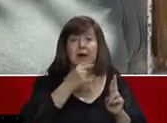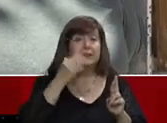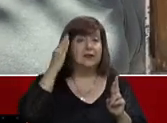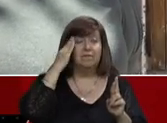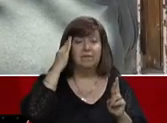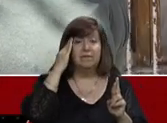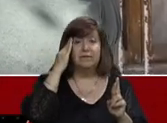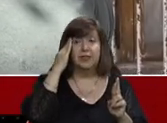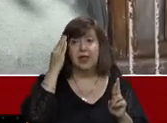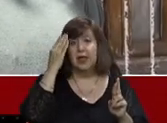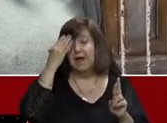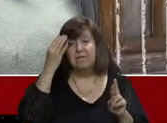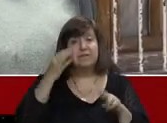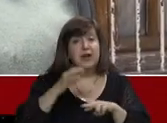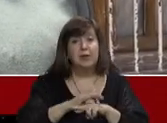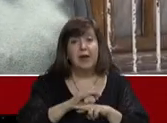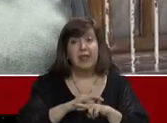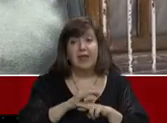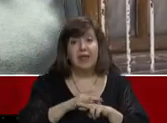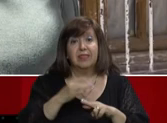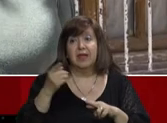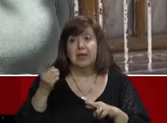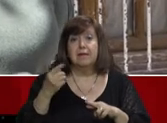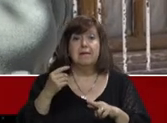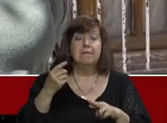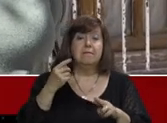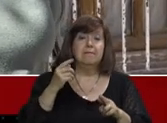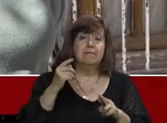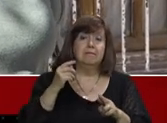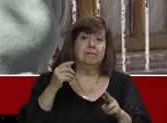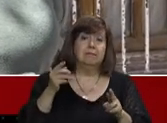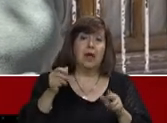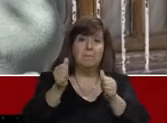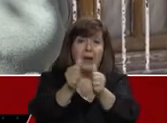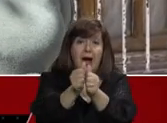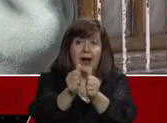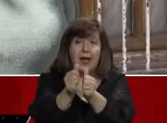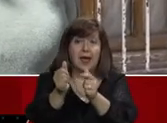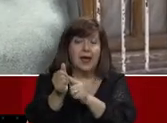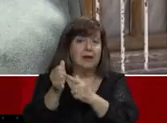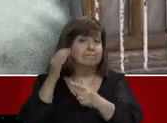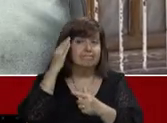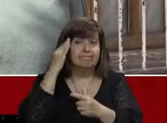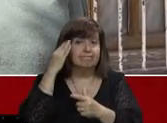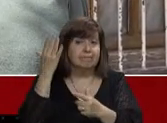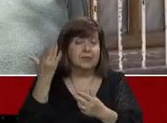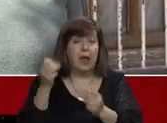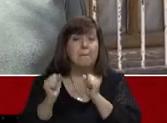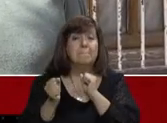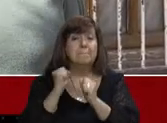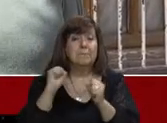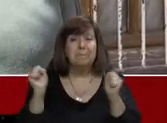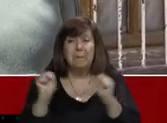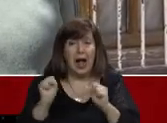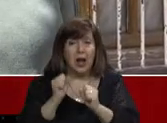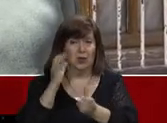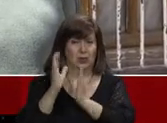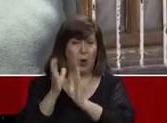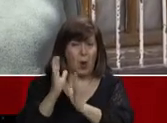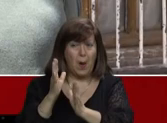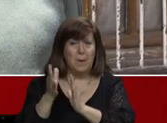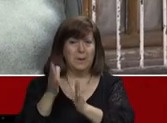enferma y y no hallo ninguna solución para para poderla ver y